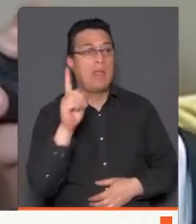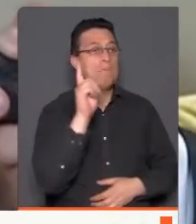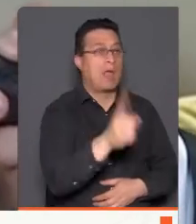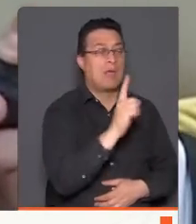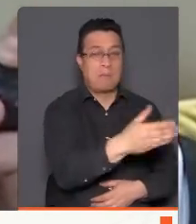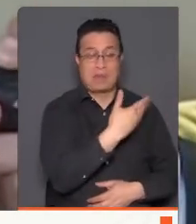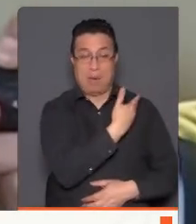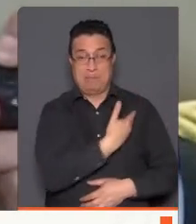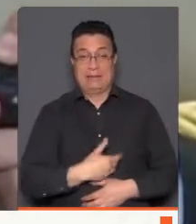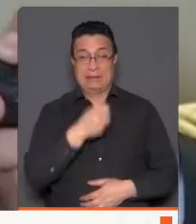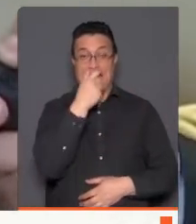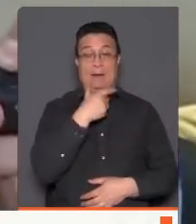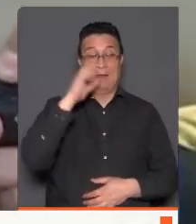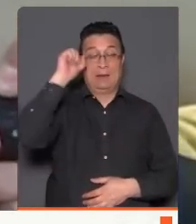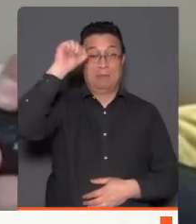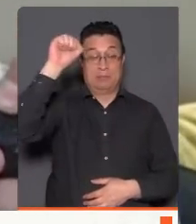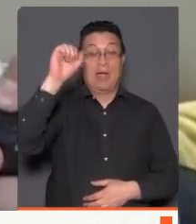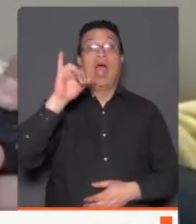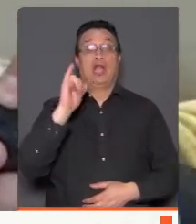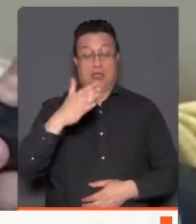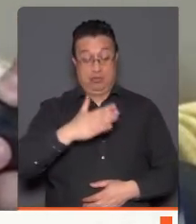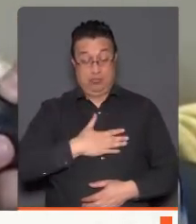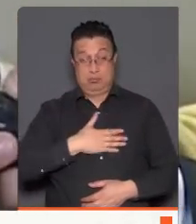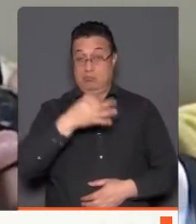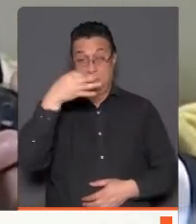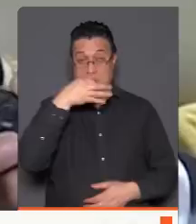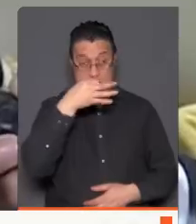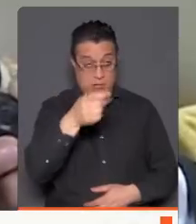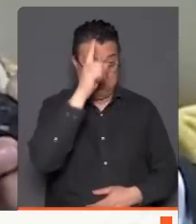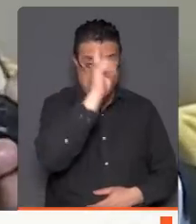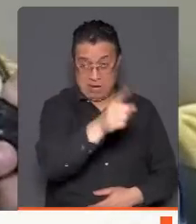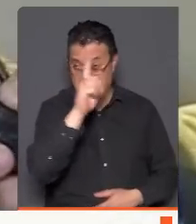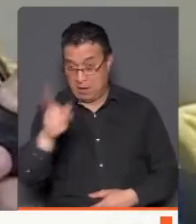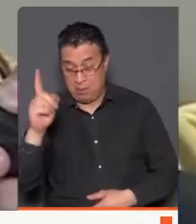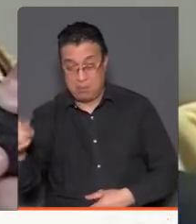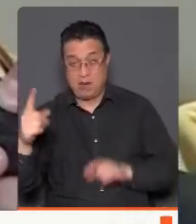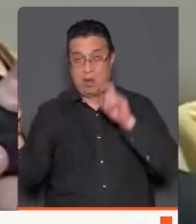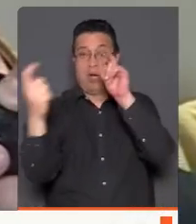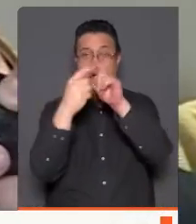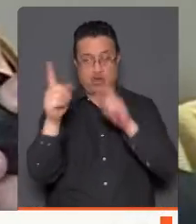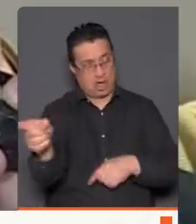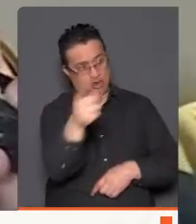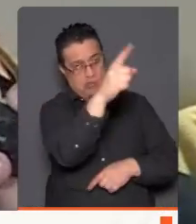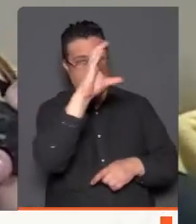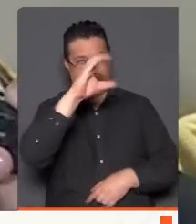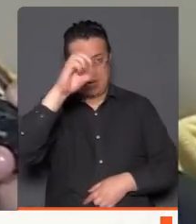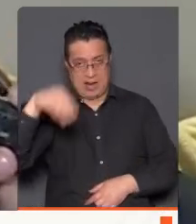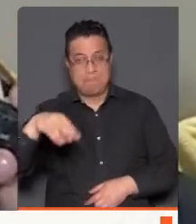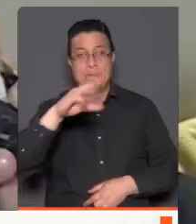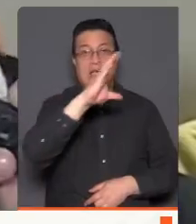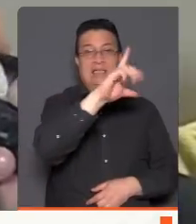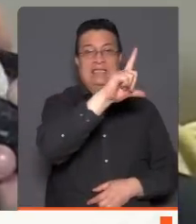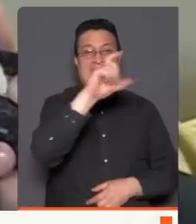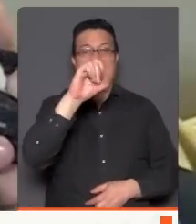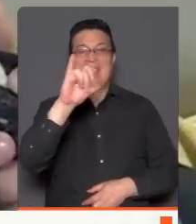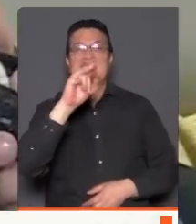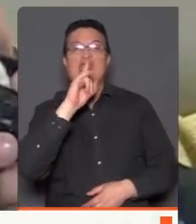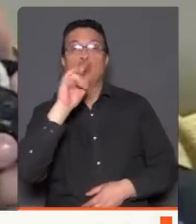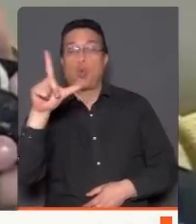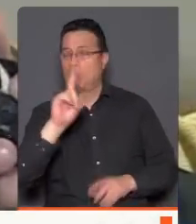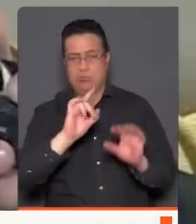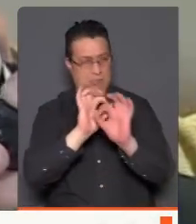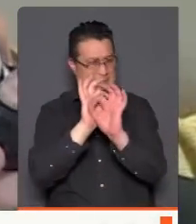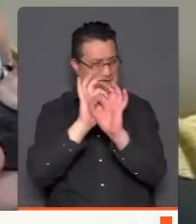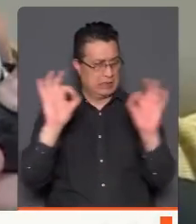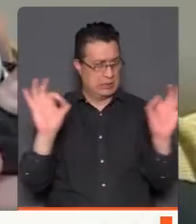presidente de la república ni por parte de esta ministra de tomar contacto con la cama señor héctor llaitul pero también